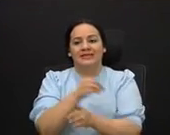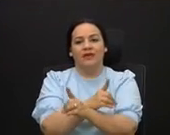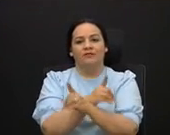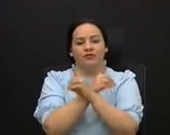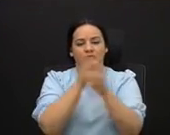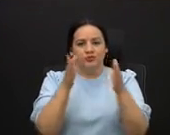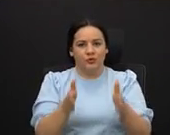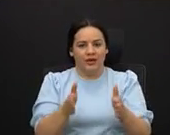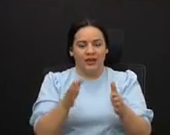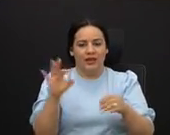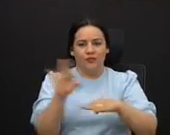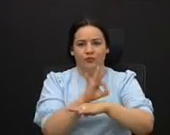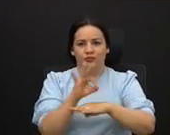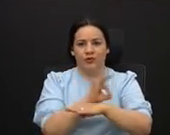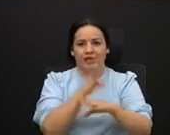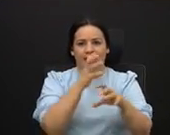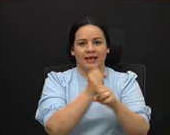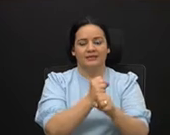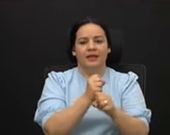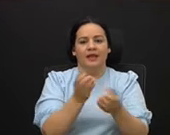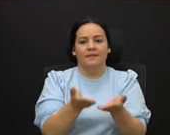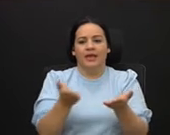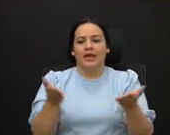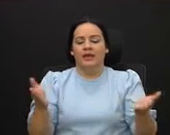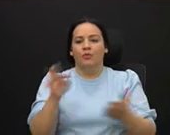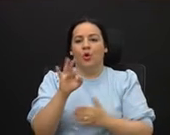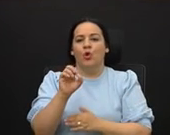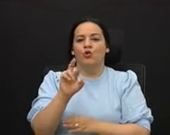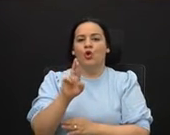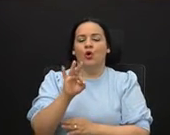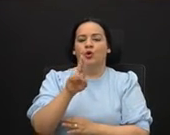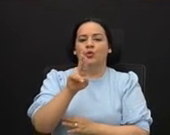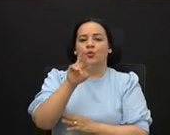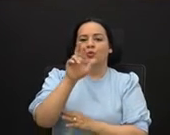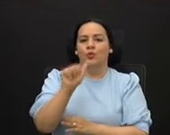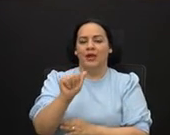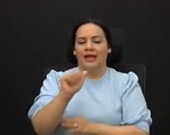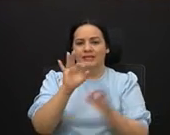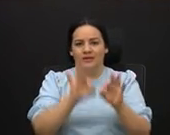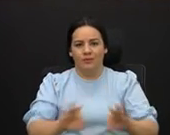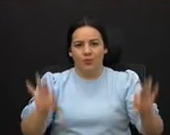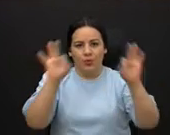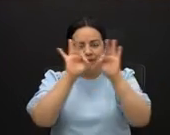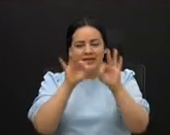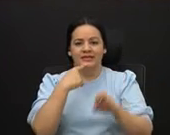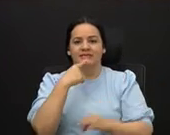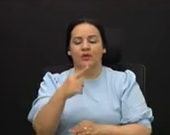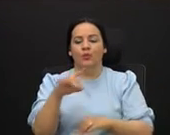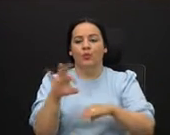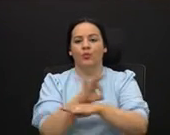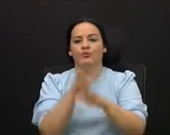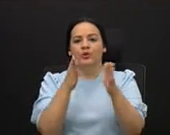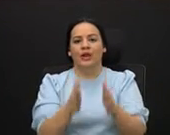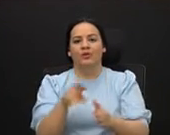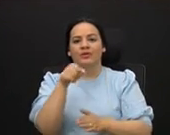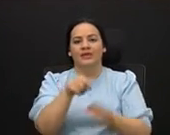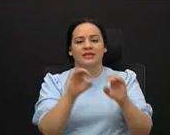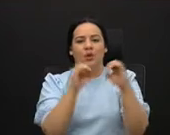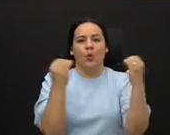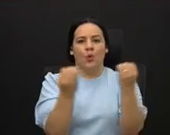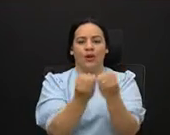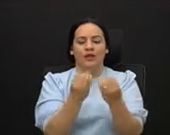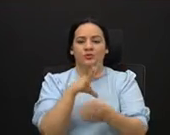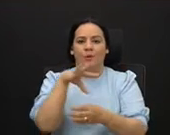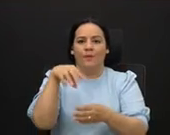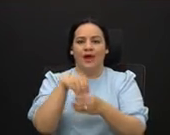en las funciones que realiza el mecanismo de tortura, es importante indicar que los funcionarios de este órgano son